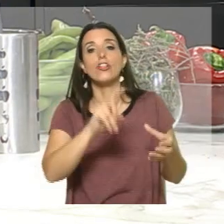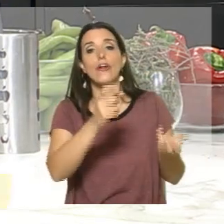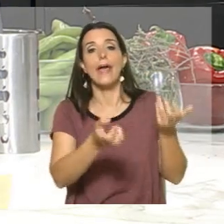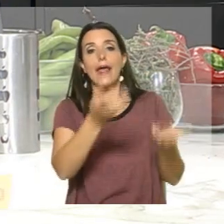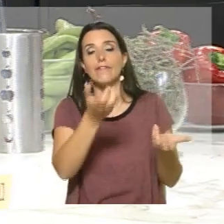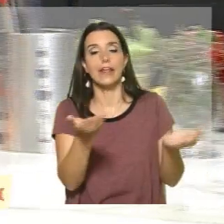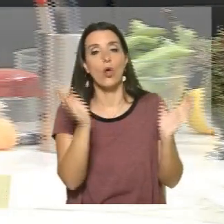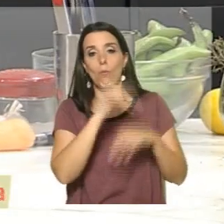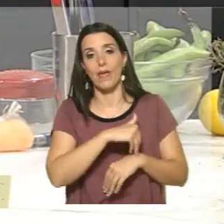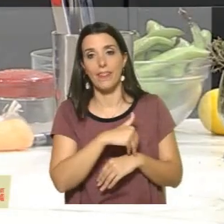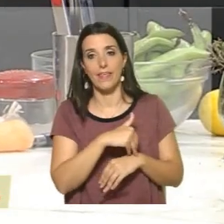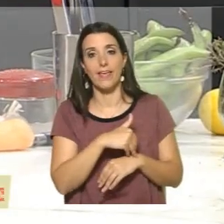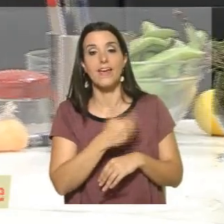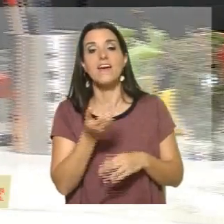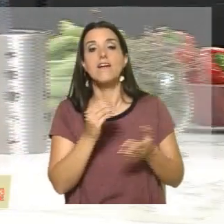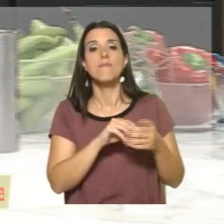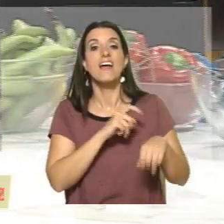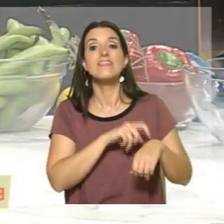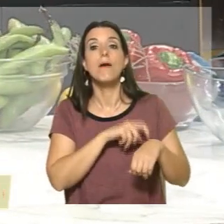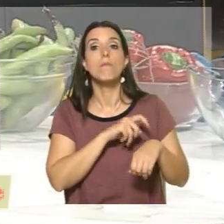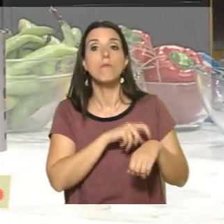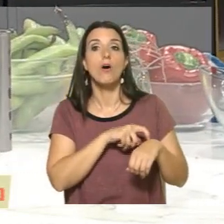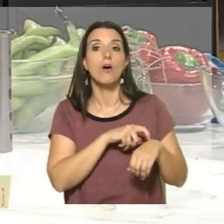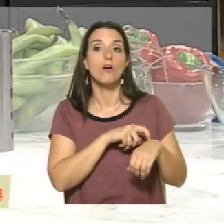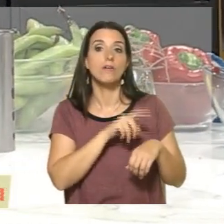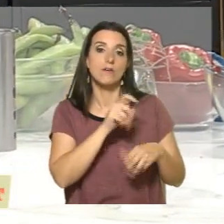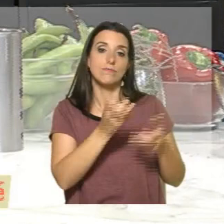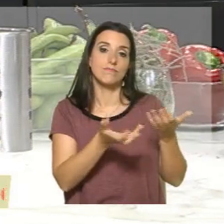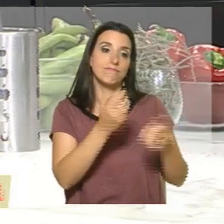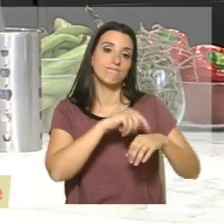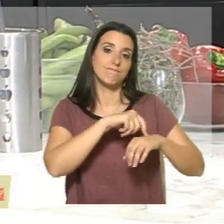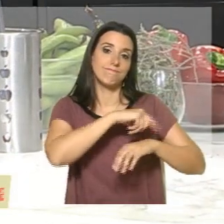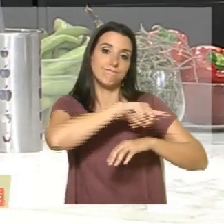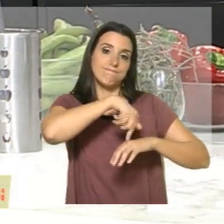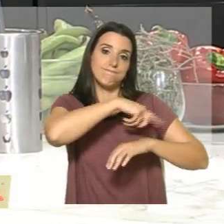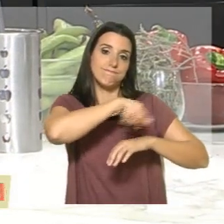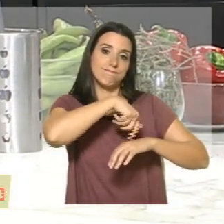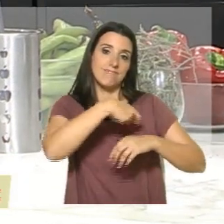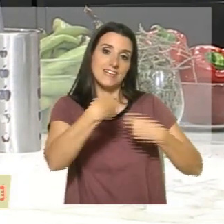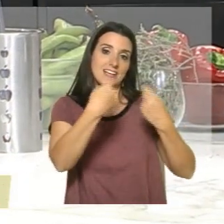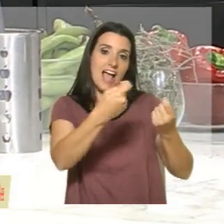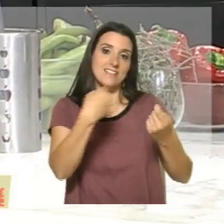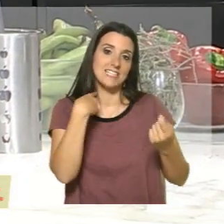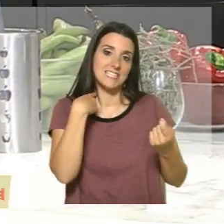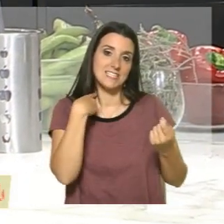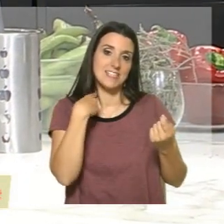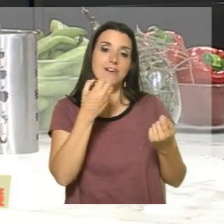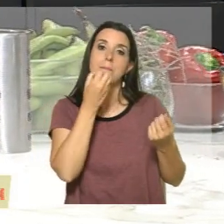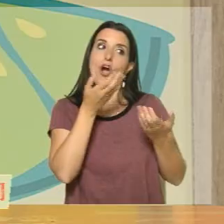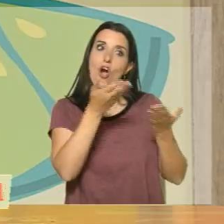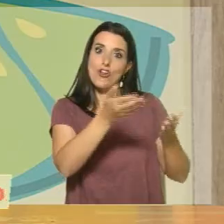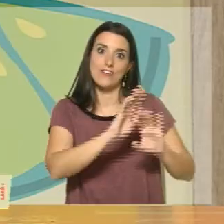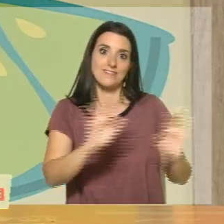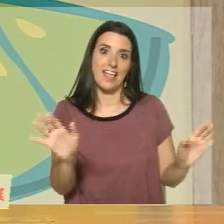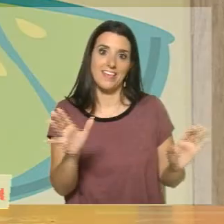no tengas la olla del tamaño. No, y además, de un ¿cuánto te puede te podemos dar? También, ¿no? Sí, ¿cuánto sí. Va a salir? Mejor lo llevamos al horno. Seguimos